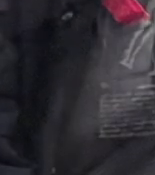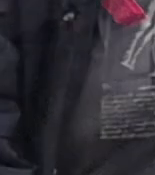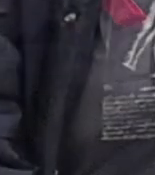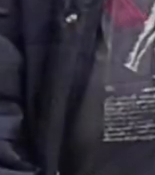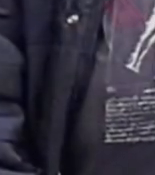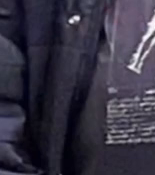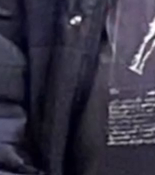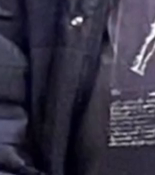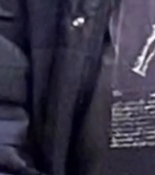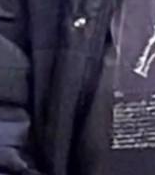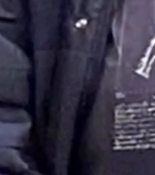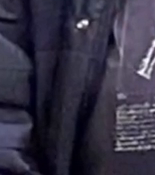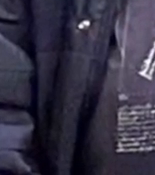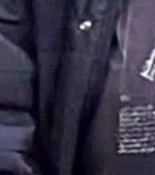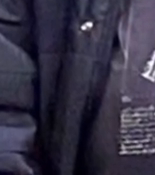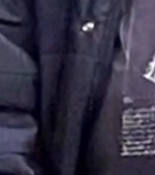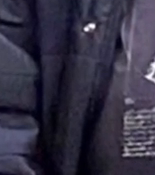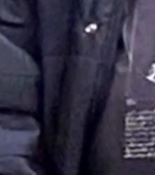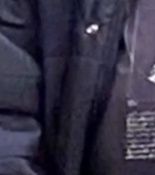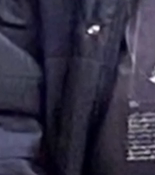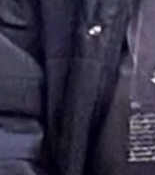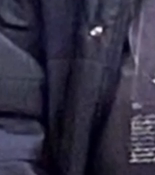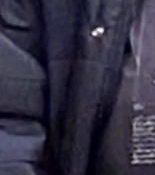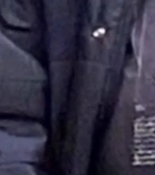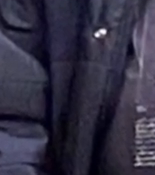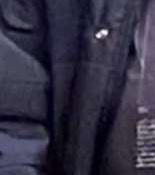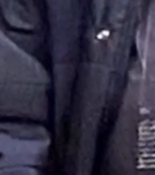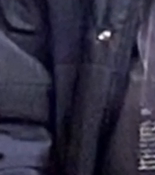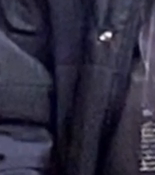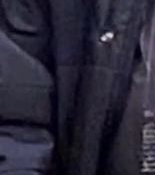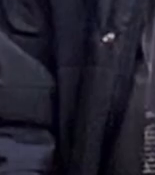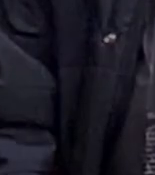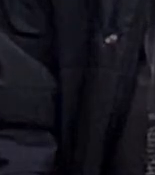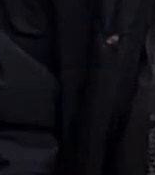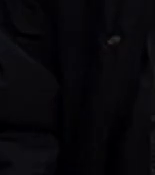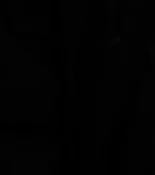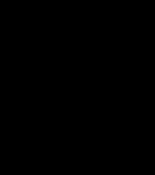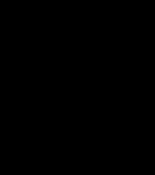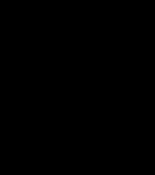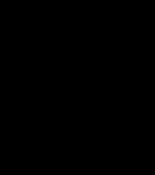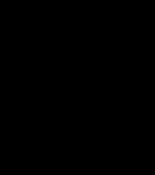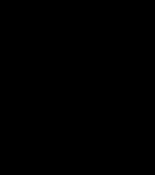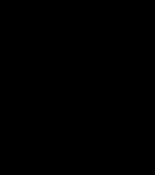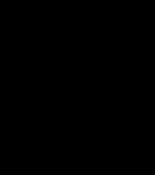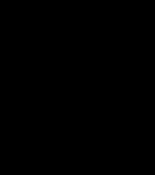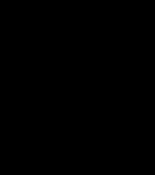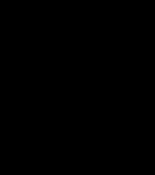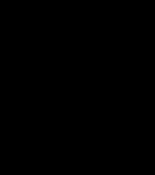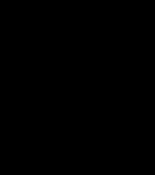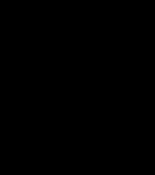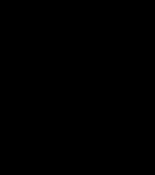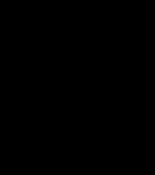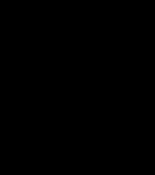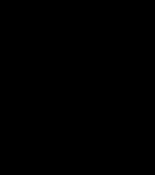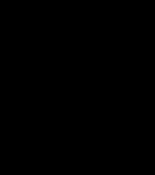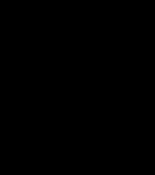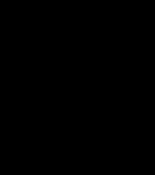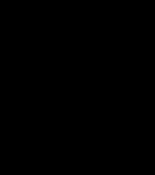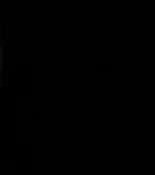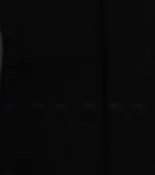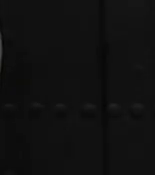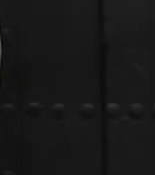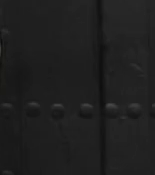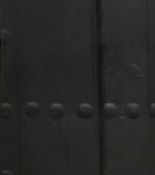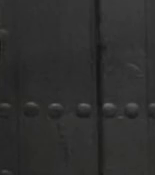Estudiantil Universitario, en el 86-87, hay muchos compañeros aquí. Y recuerdo una de